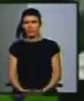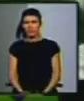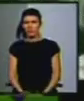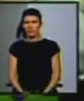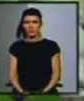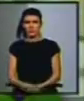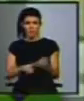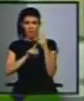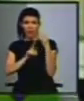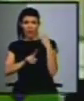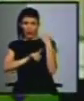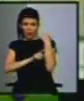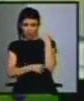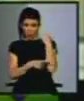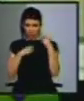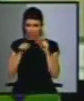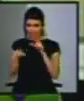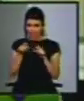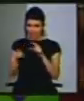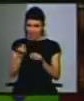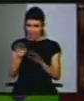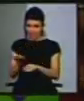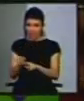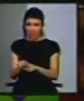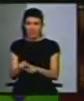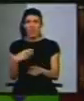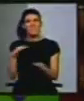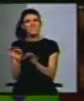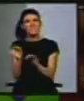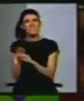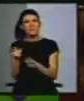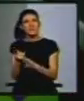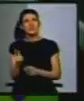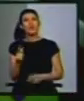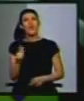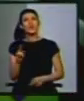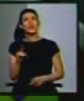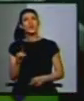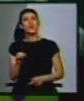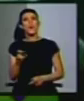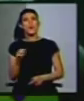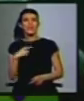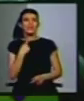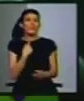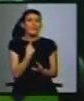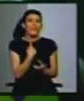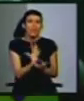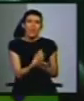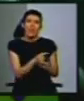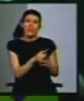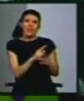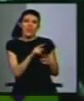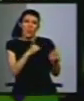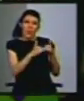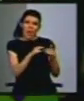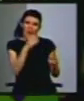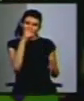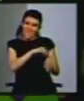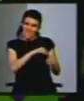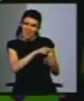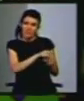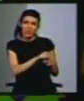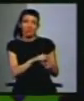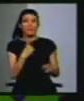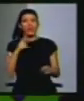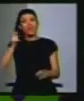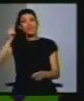Para sus abogados defensores, la explicación está en la ludopatía que afectó a su cliente, aunque el tribunal no